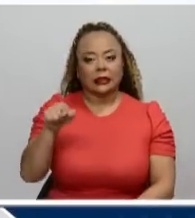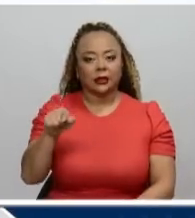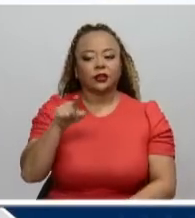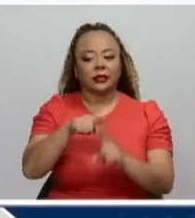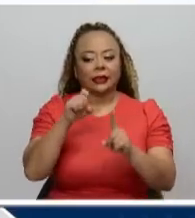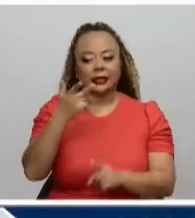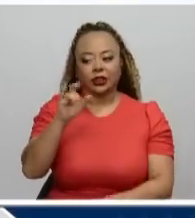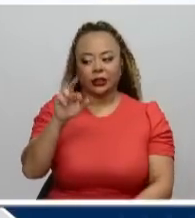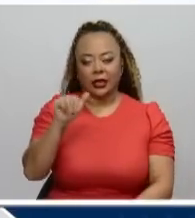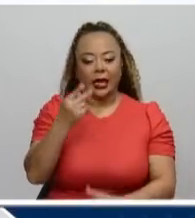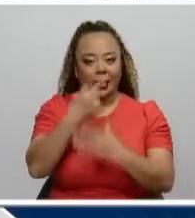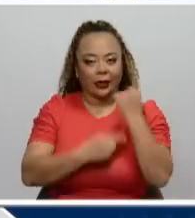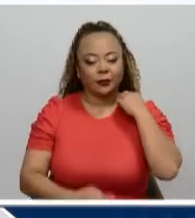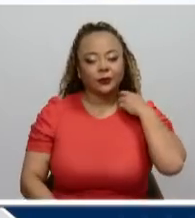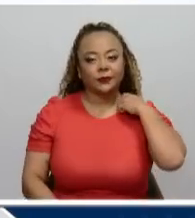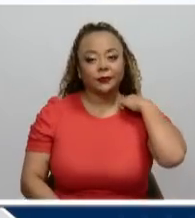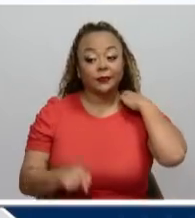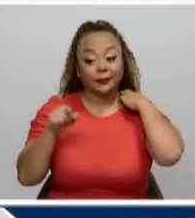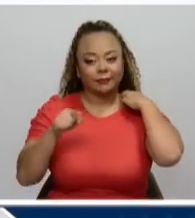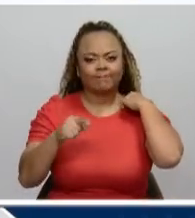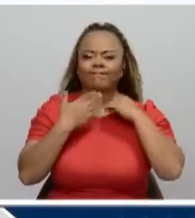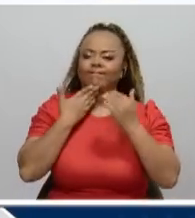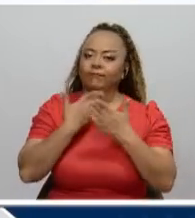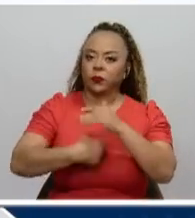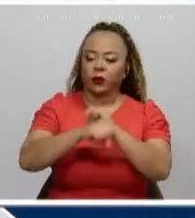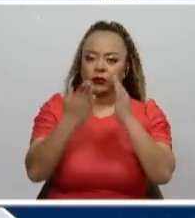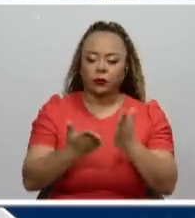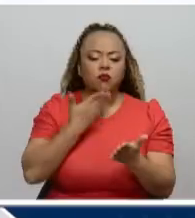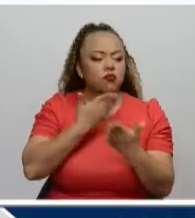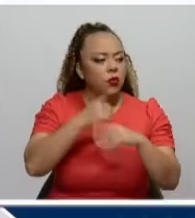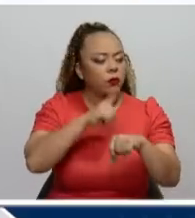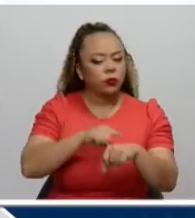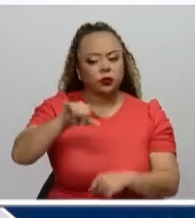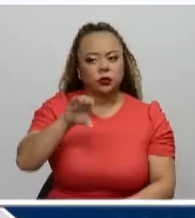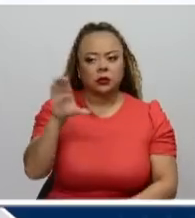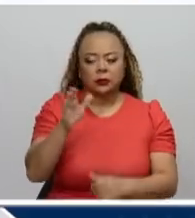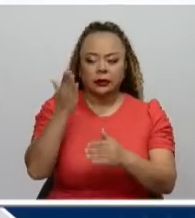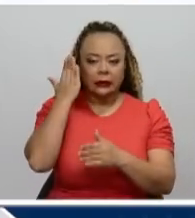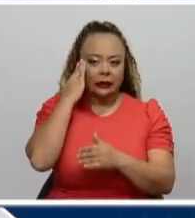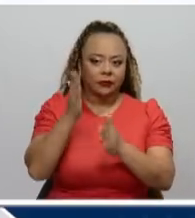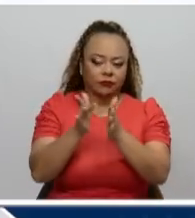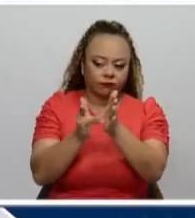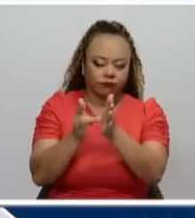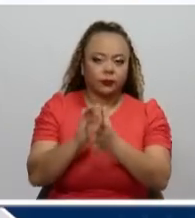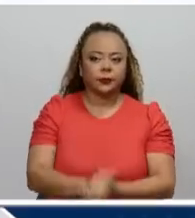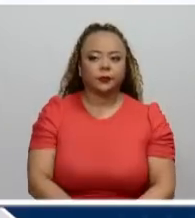isla chira los dos y este Axel Quiroz es un muy buen futbolista es buena hora que Justin campeón le está Sabiendo explotando